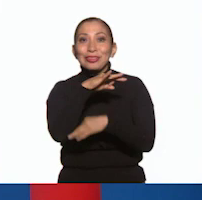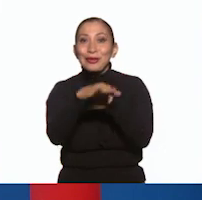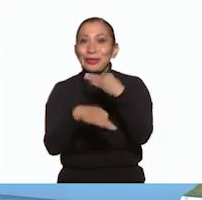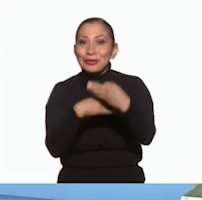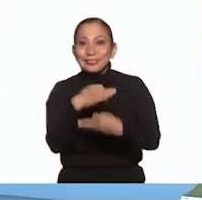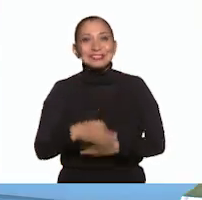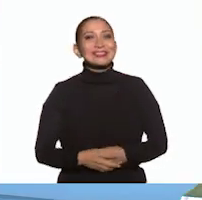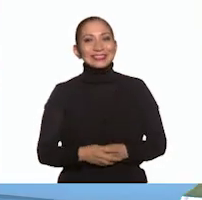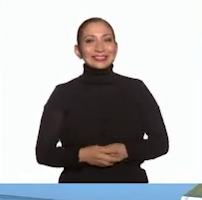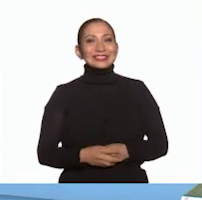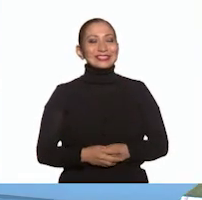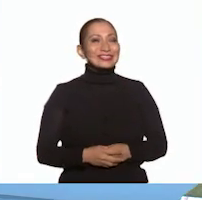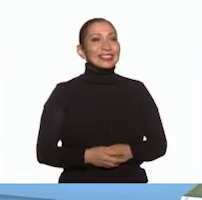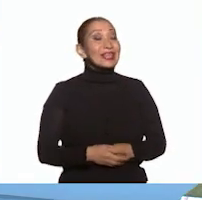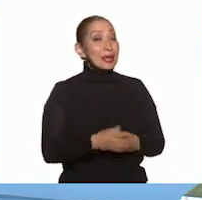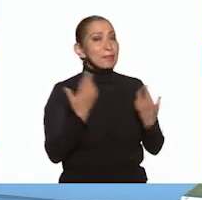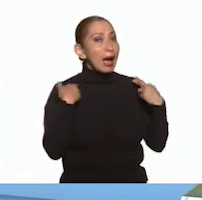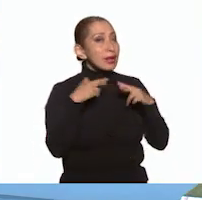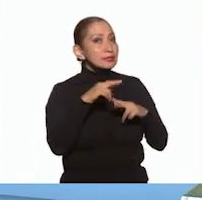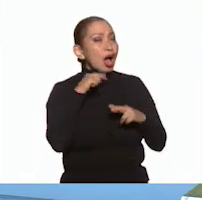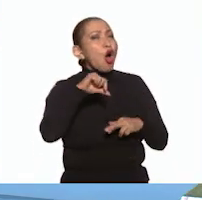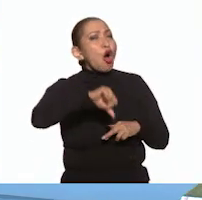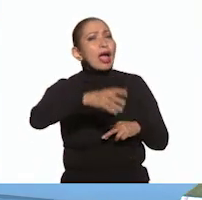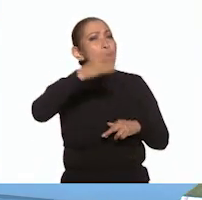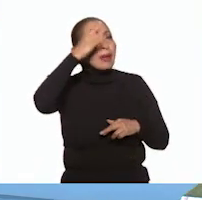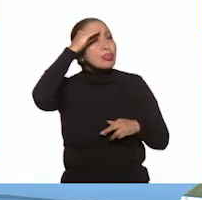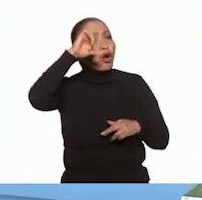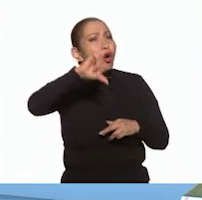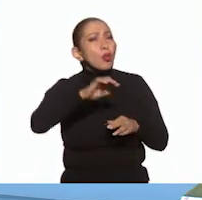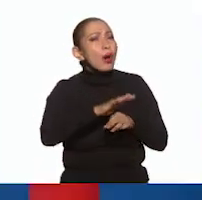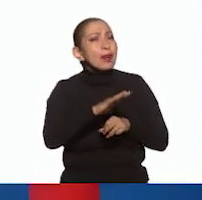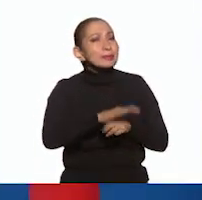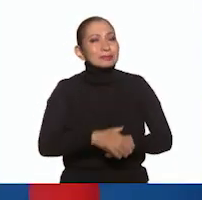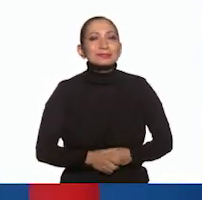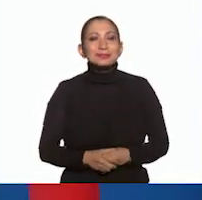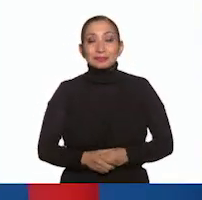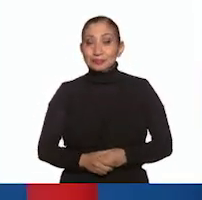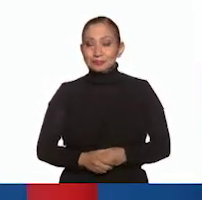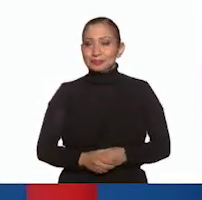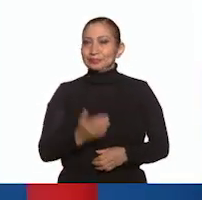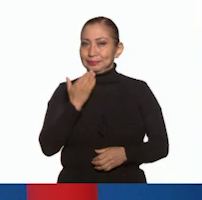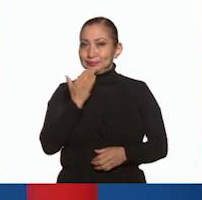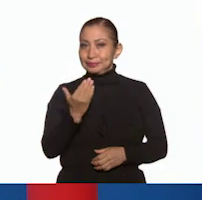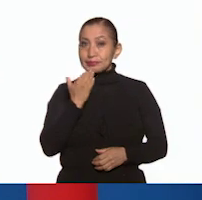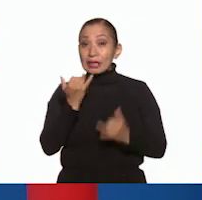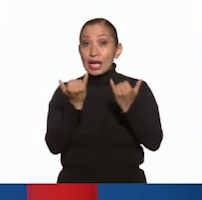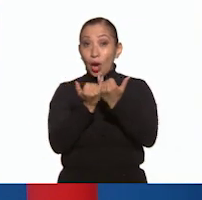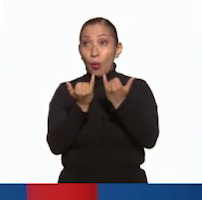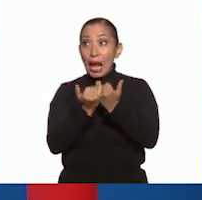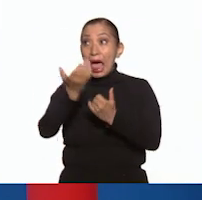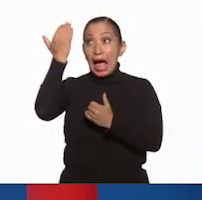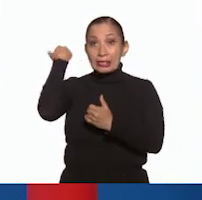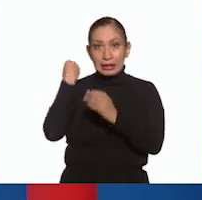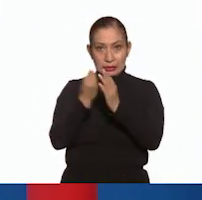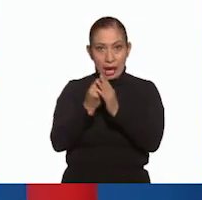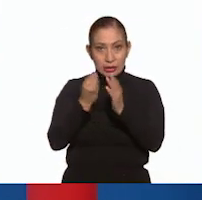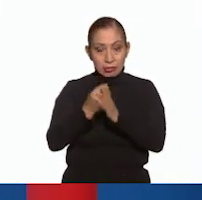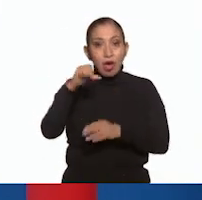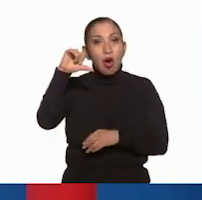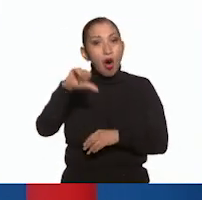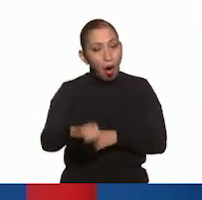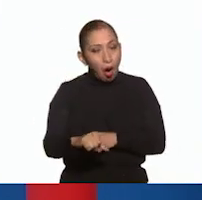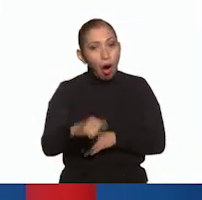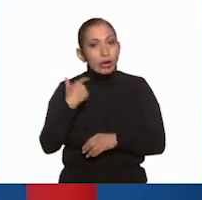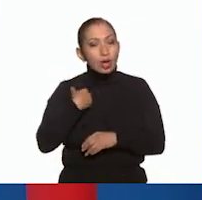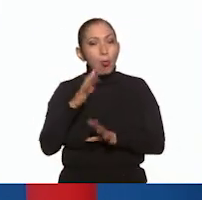todos. Y bueno, maestra, ¿qué aprenderemos el día de hoy? Bueno, al igual que en la clase anterior, hoy